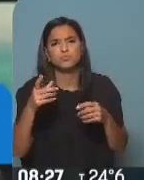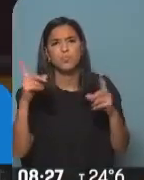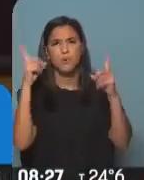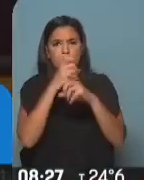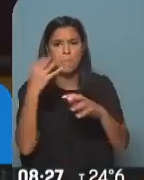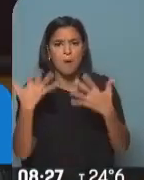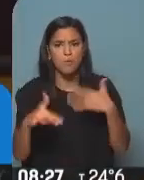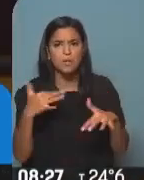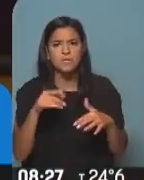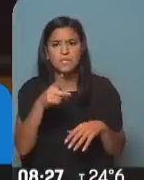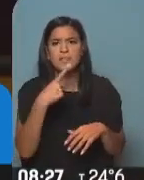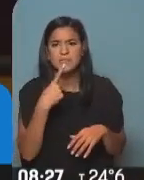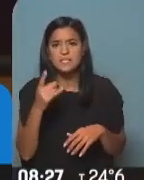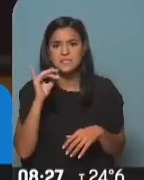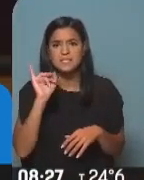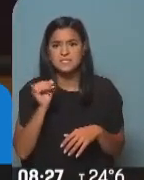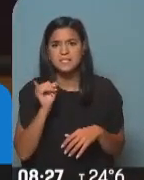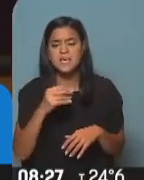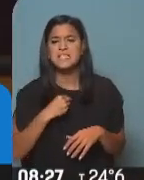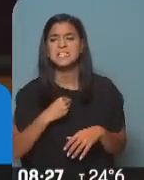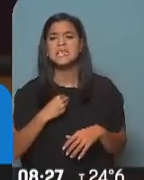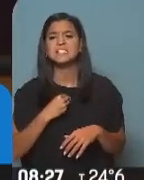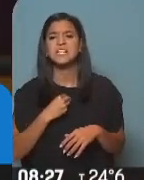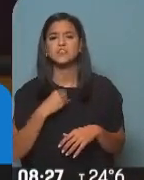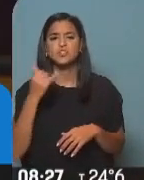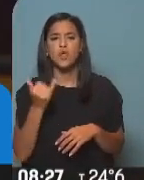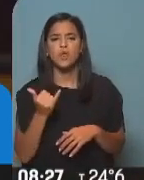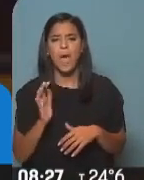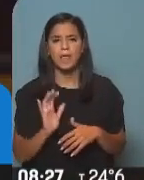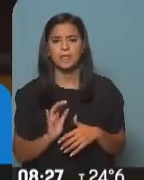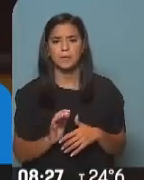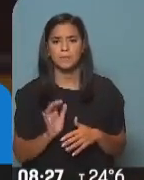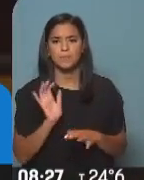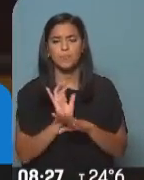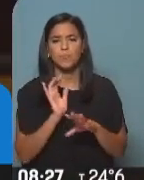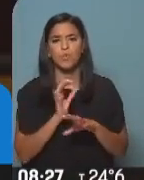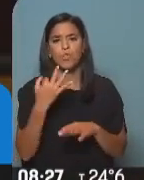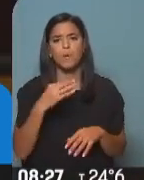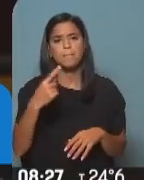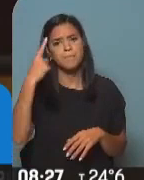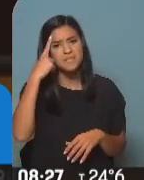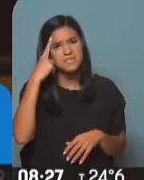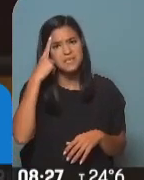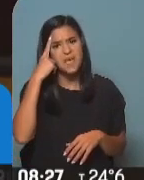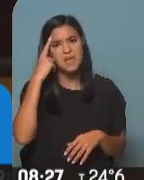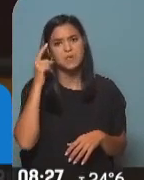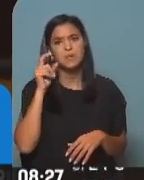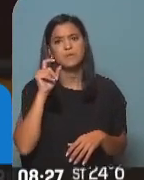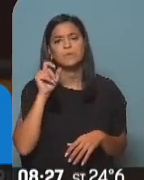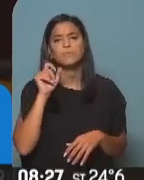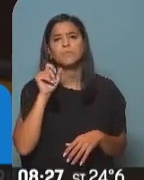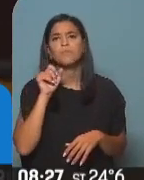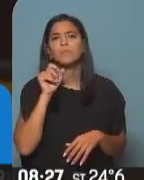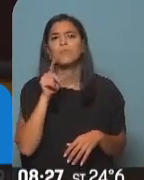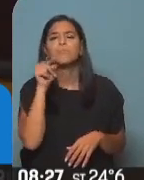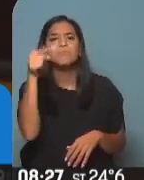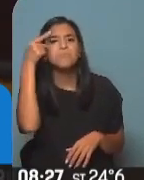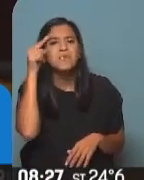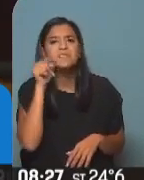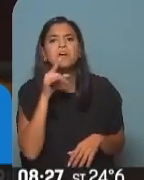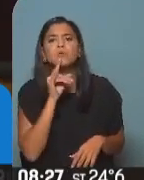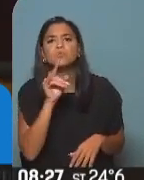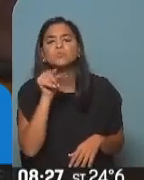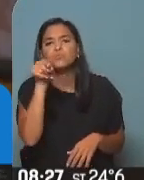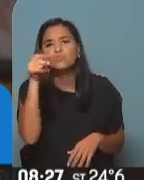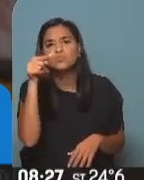¿no? Sí, da la sensación de tener que pensar si piensan en su propia supervivencia o piensan en los ciudadanos.